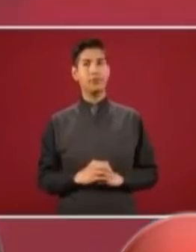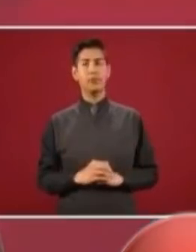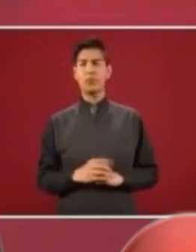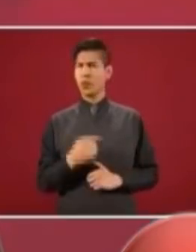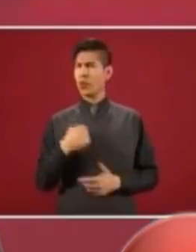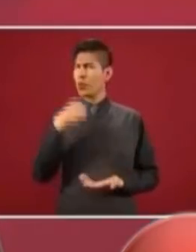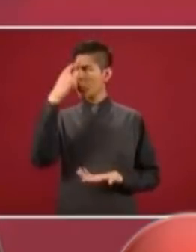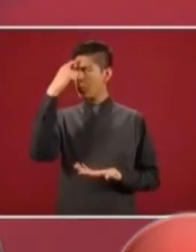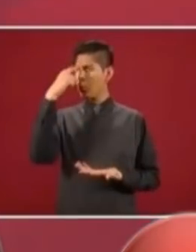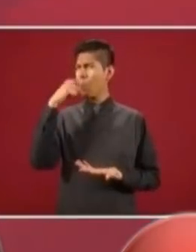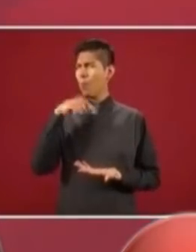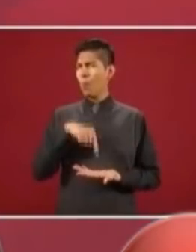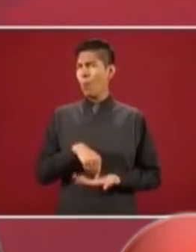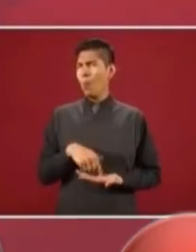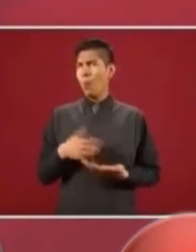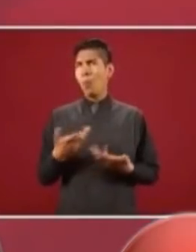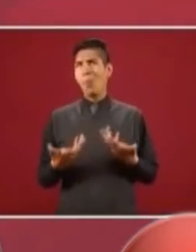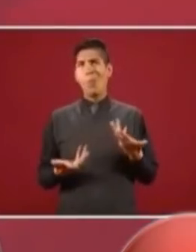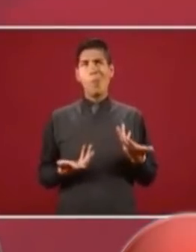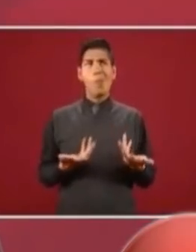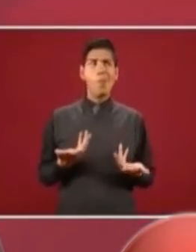Yo creo que